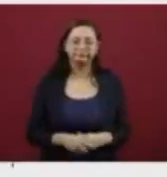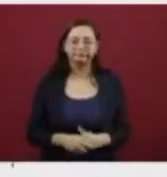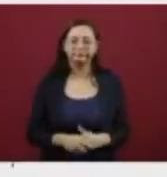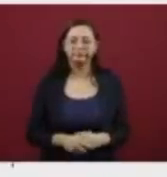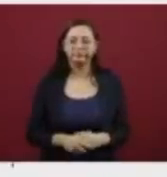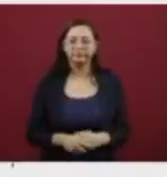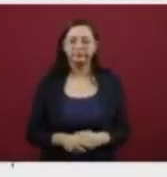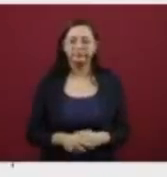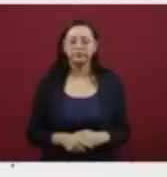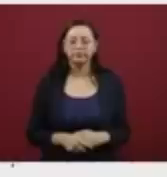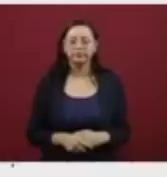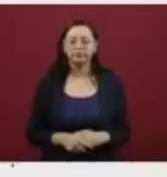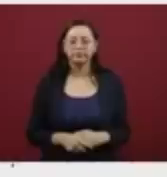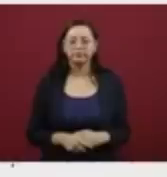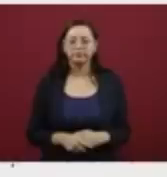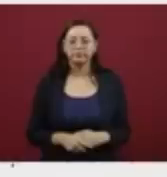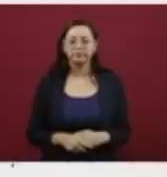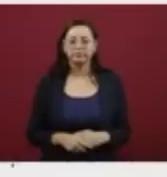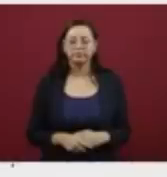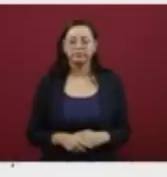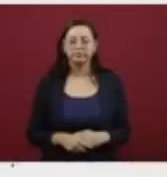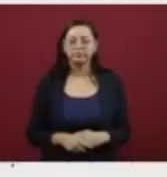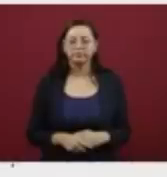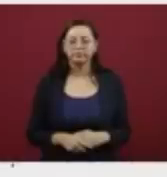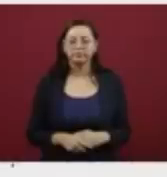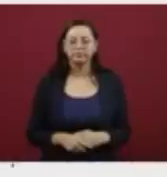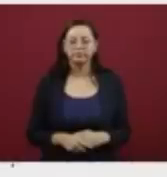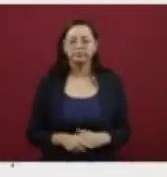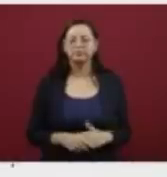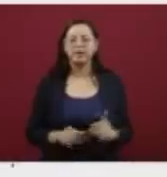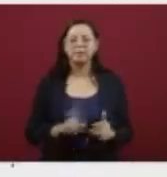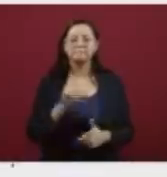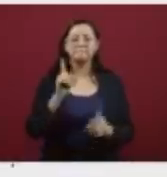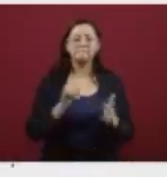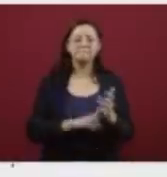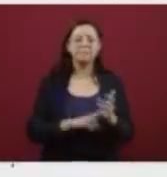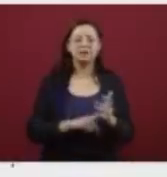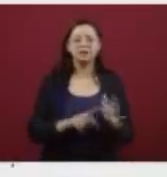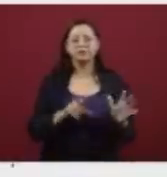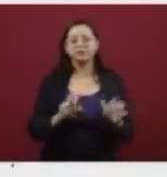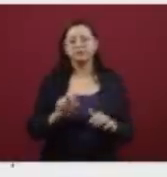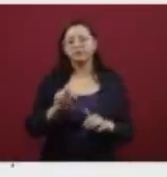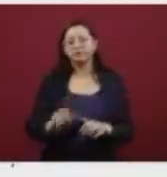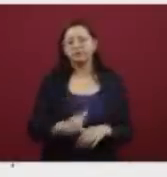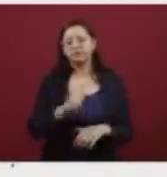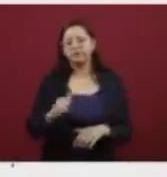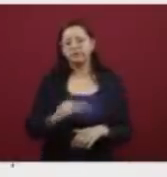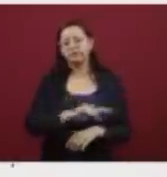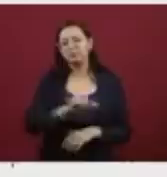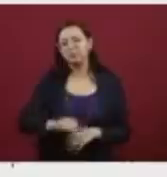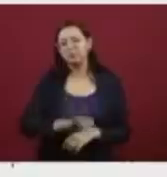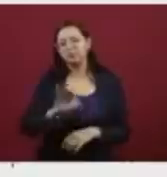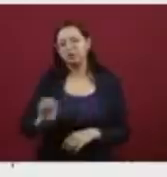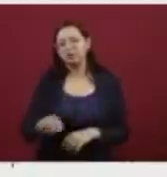En las siete leyes de 1836 y en la del 43.